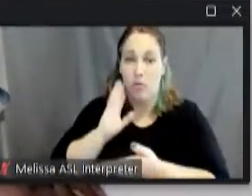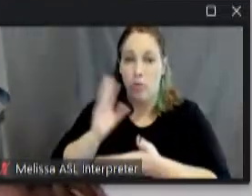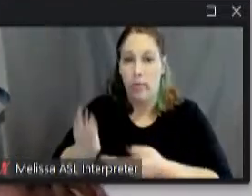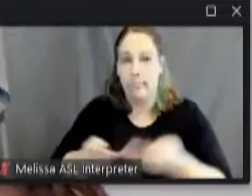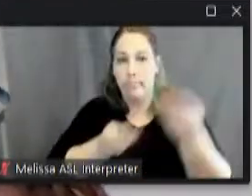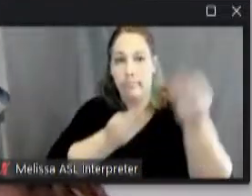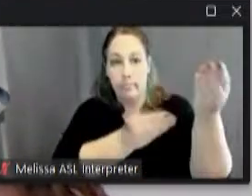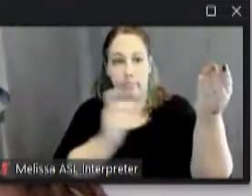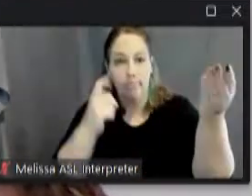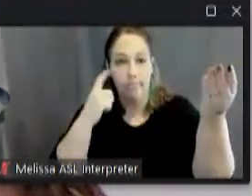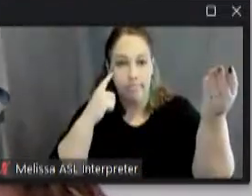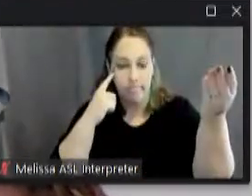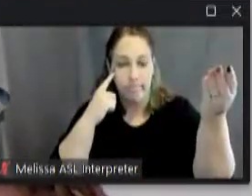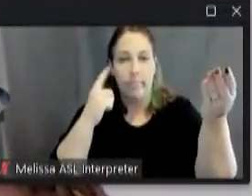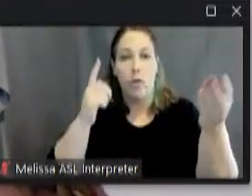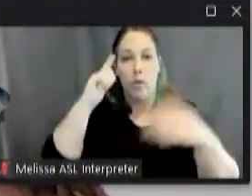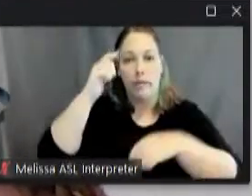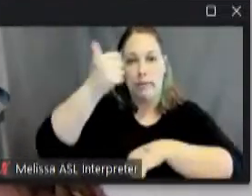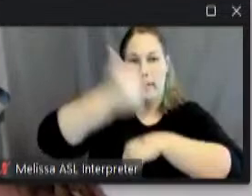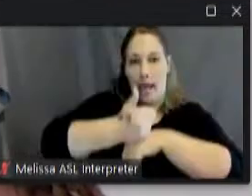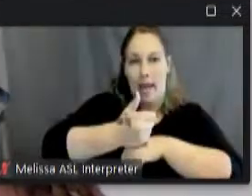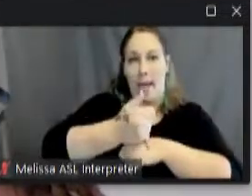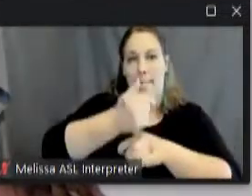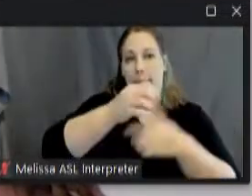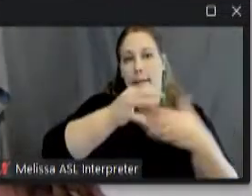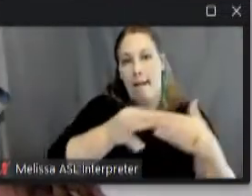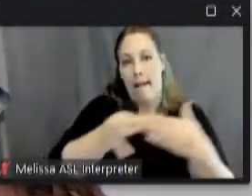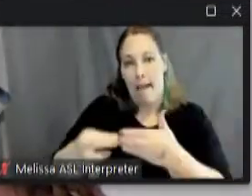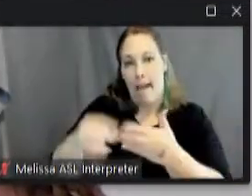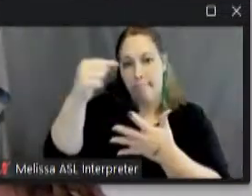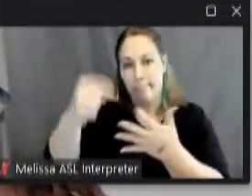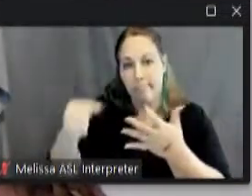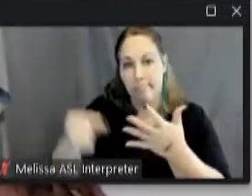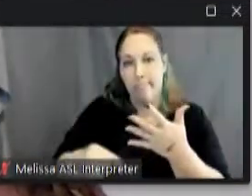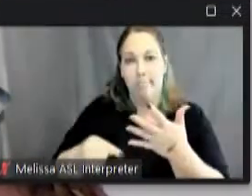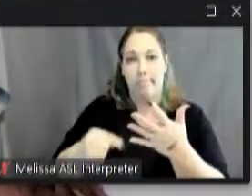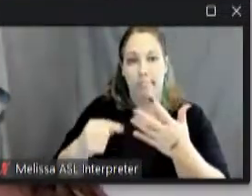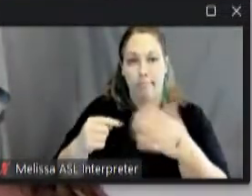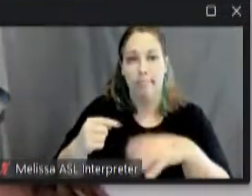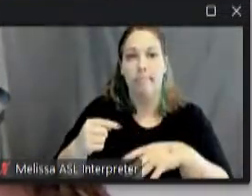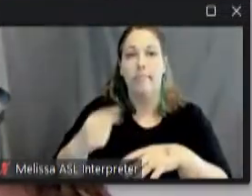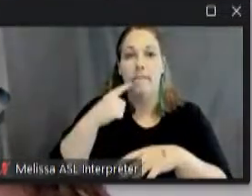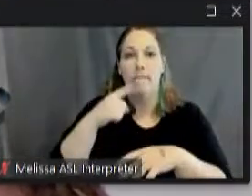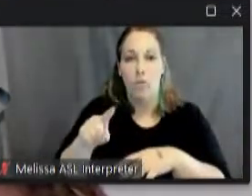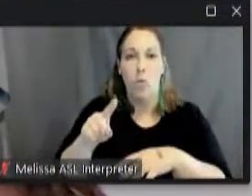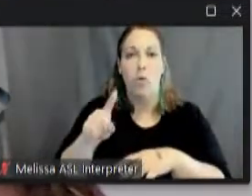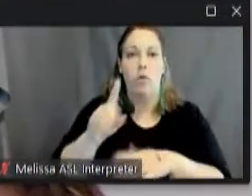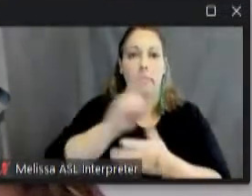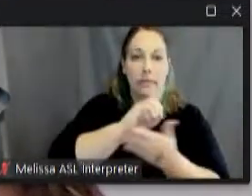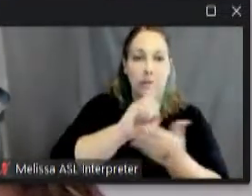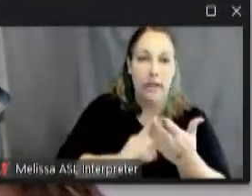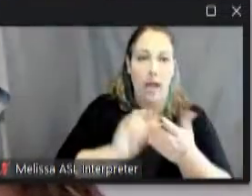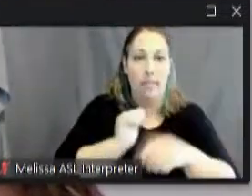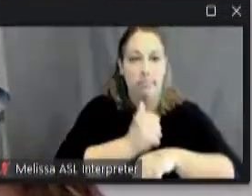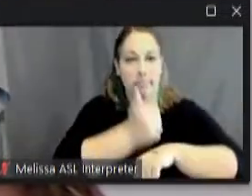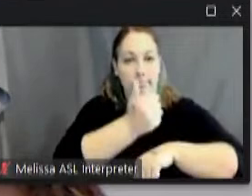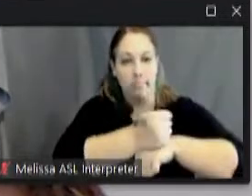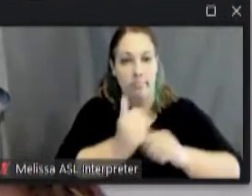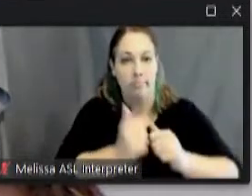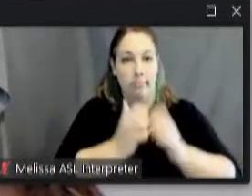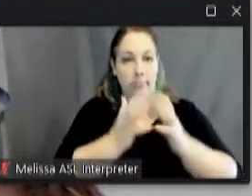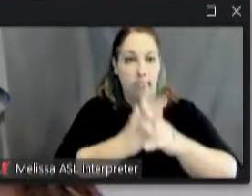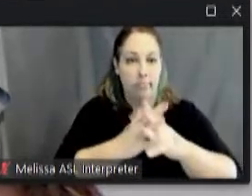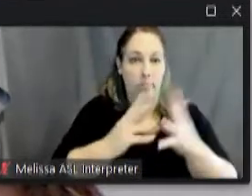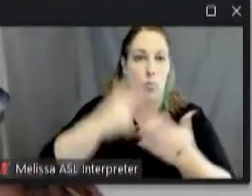planes, programas y proyectos para llevar a cabo en el terreno de los derechos humanos. Honorables comisionados y comisionadas,